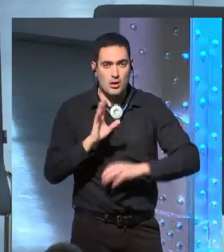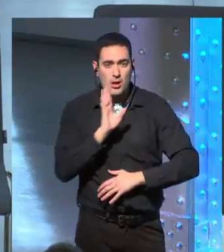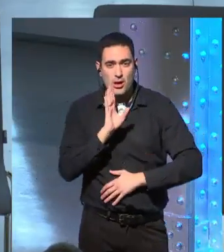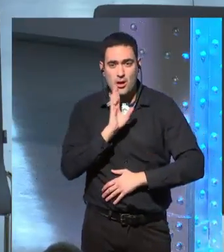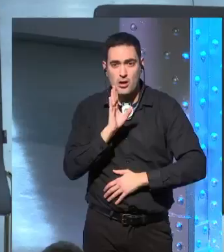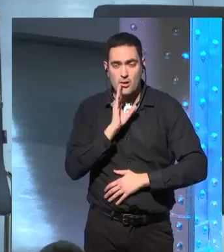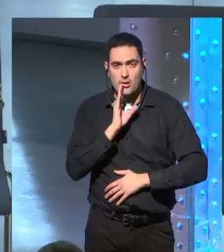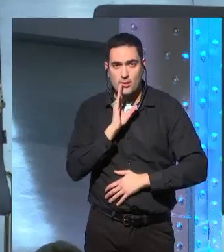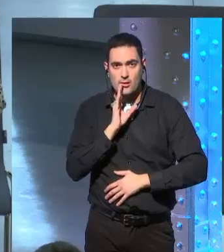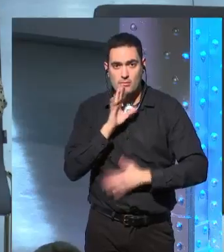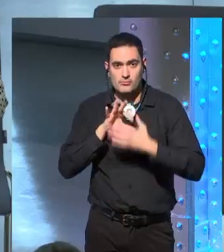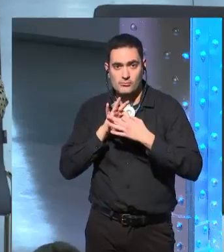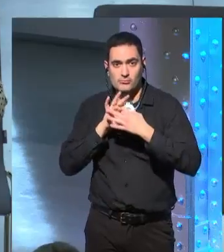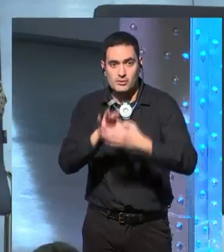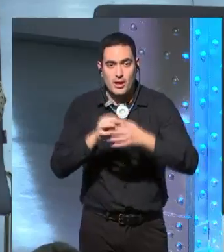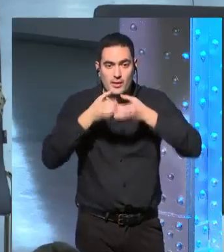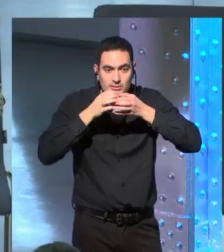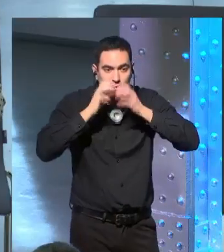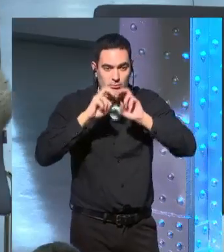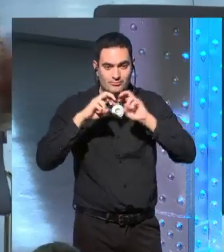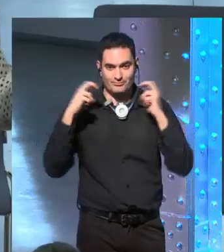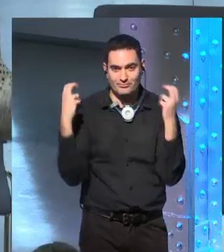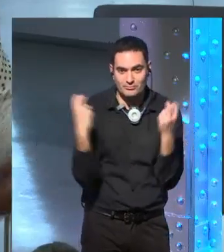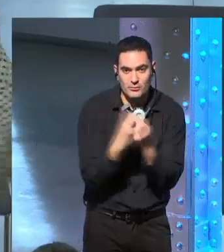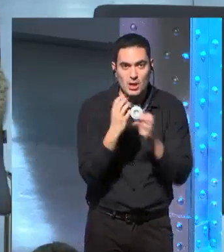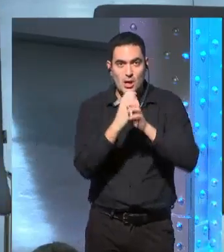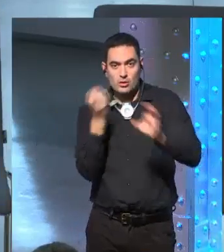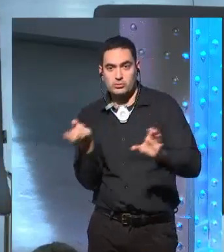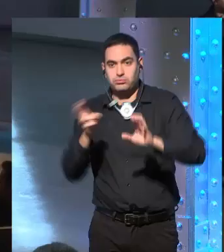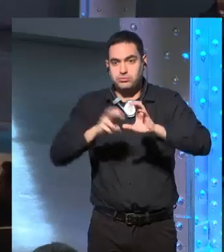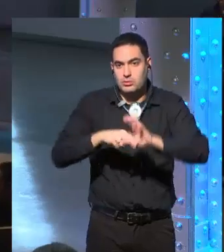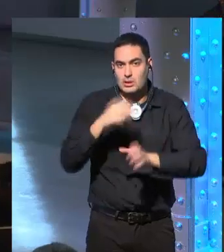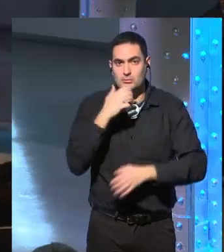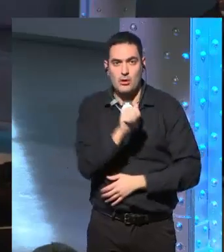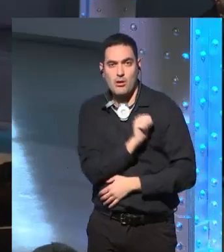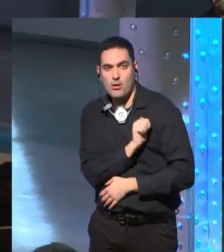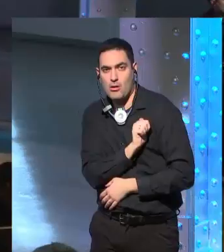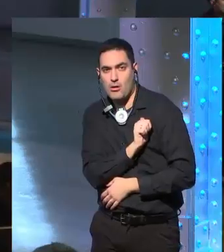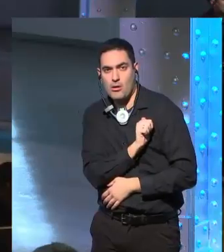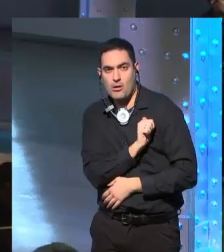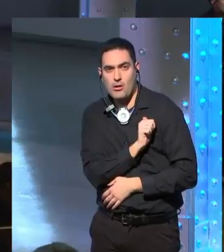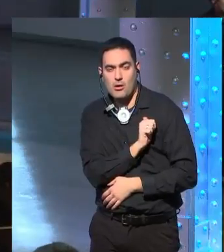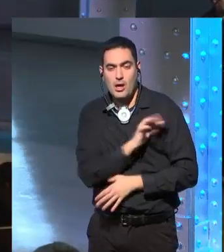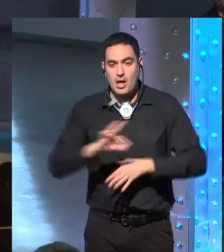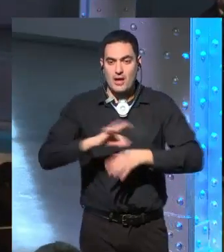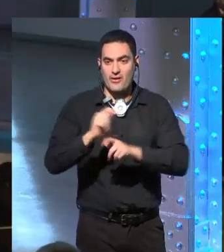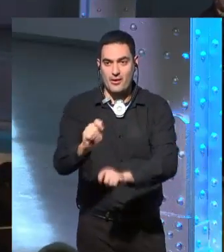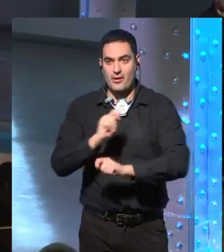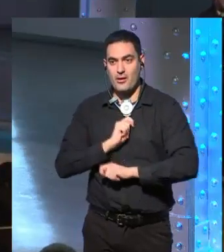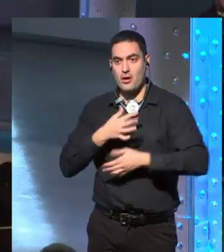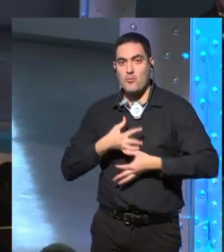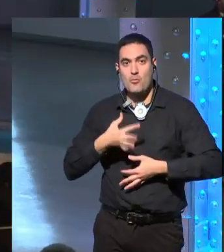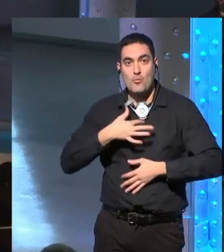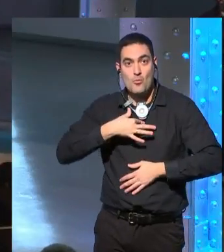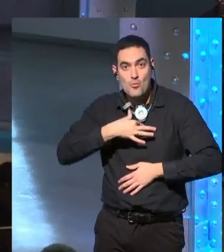hay en torno a la mesa del desayuno, en el autobús, cuando estás esperando para que te den un café, yo